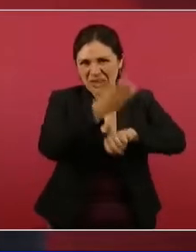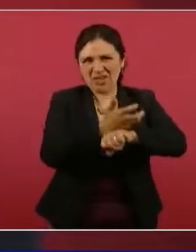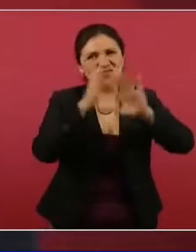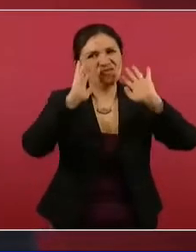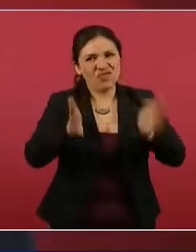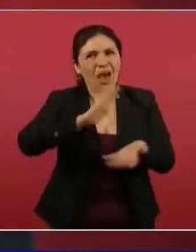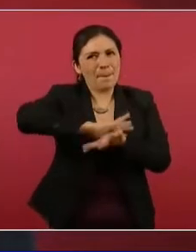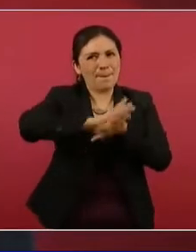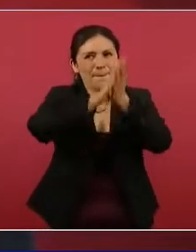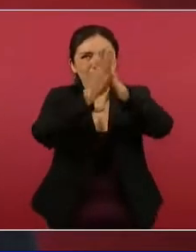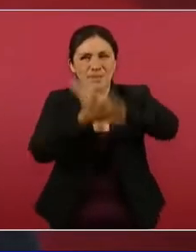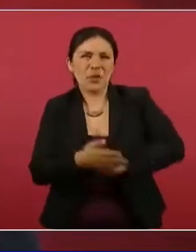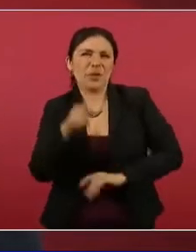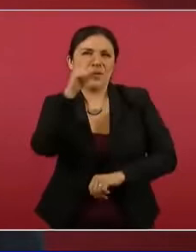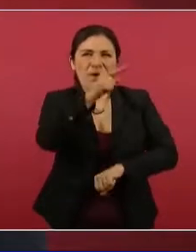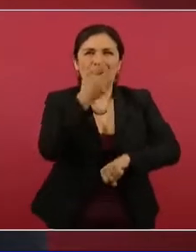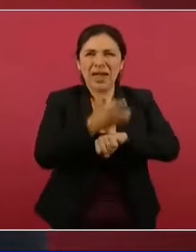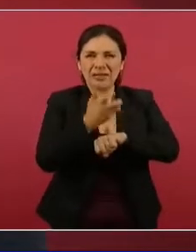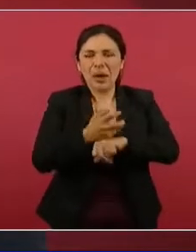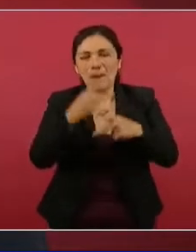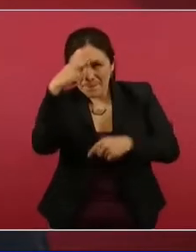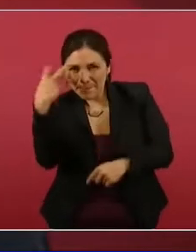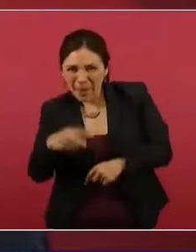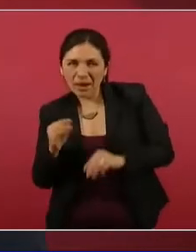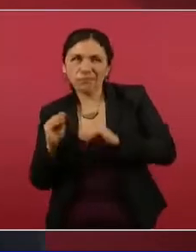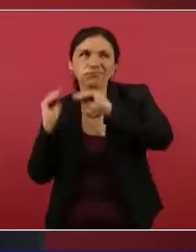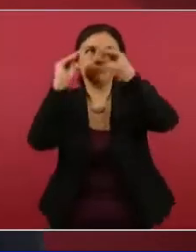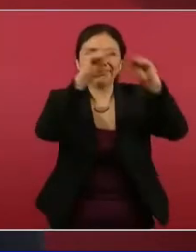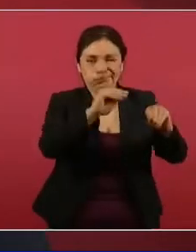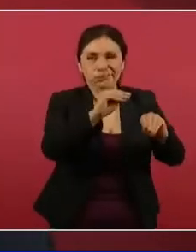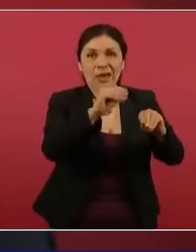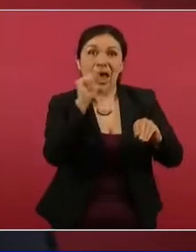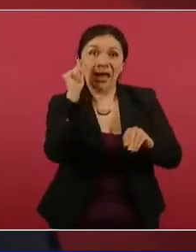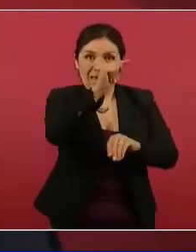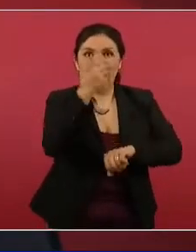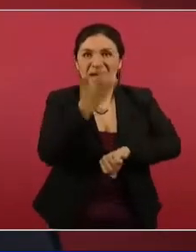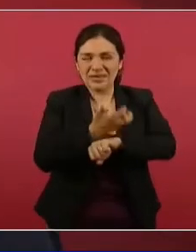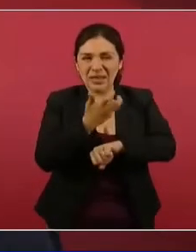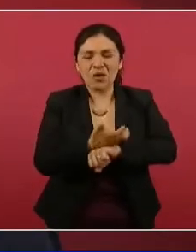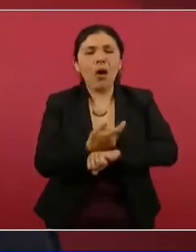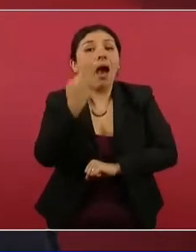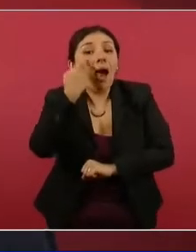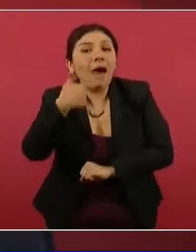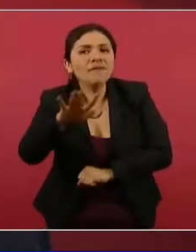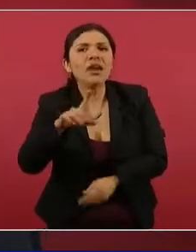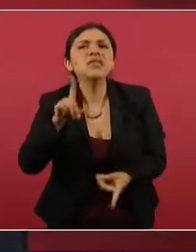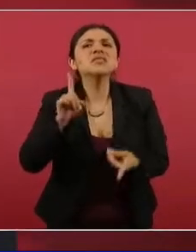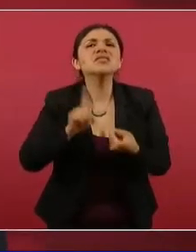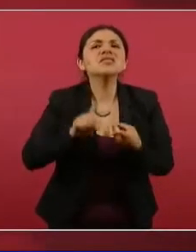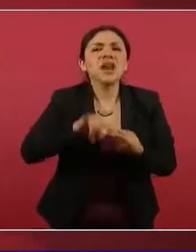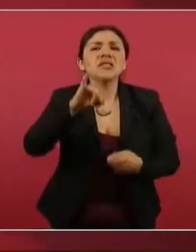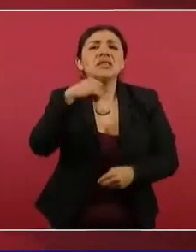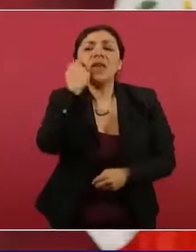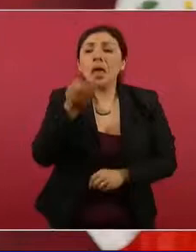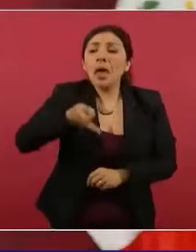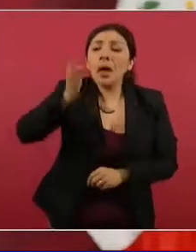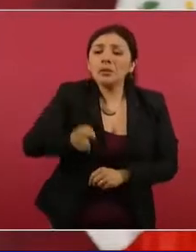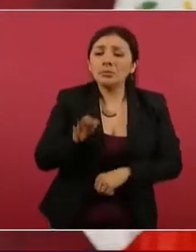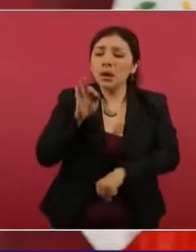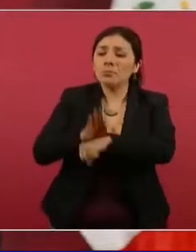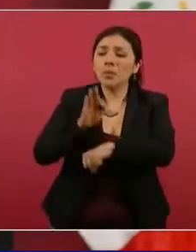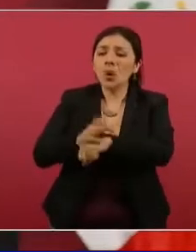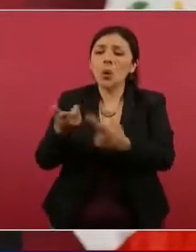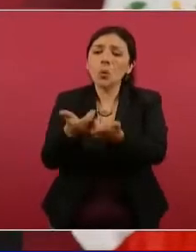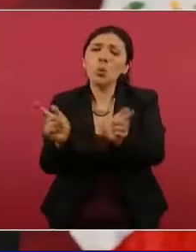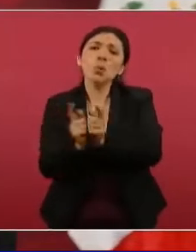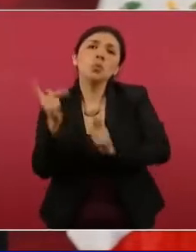nacionalizado estadounidense va a votar por un partido, por